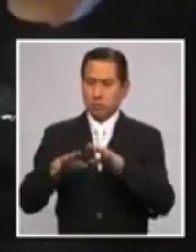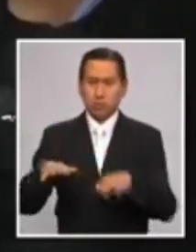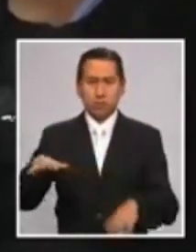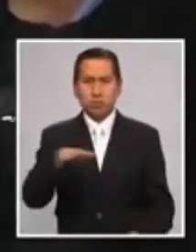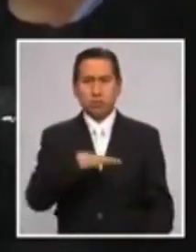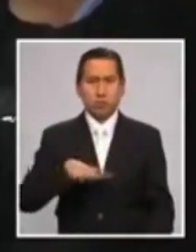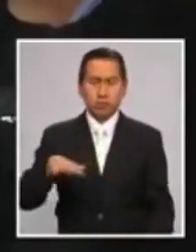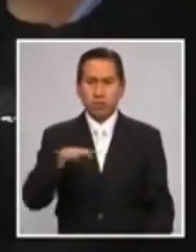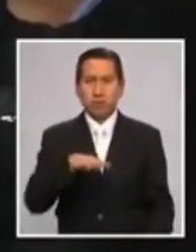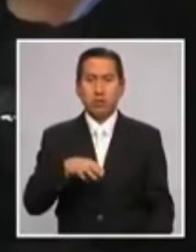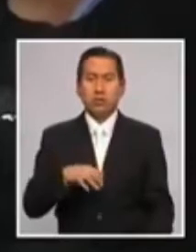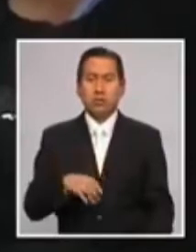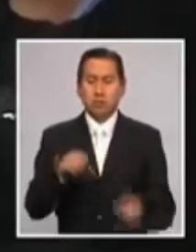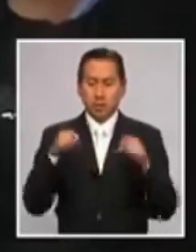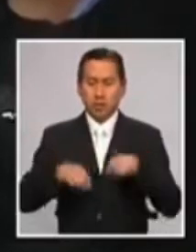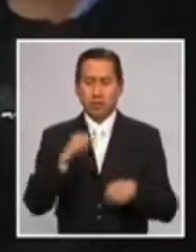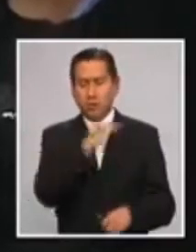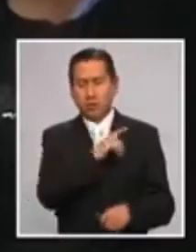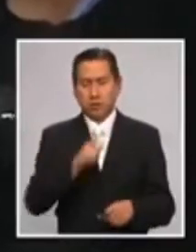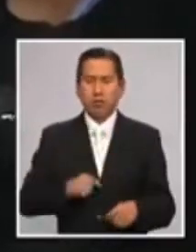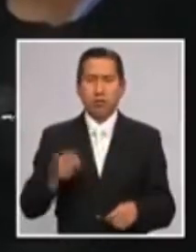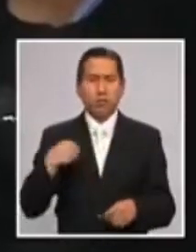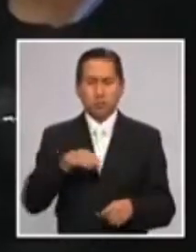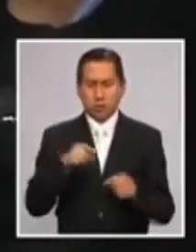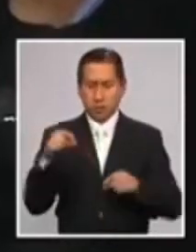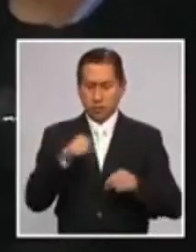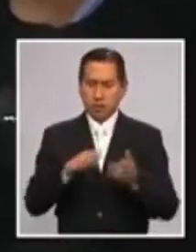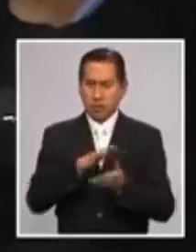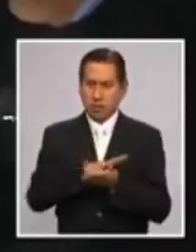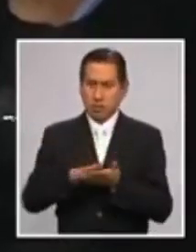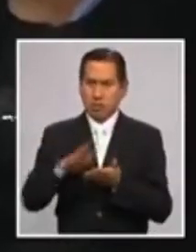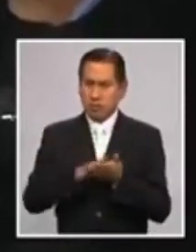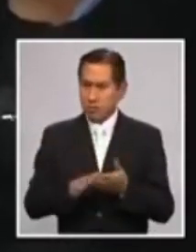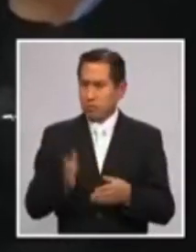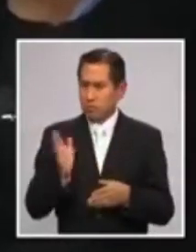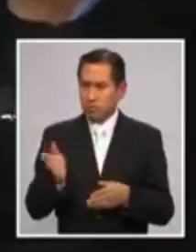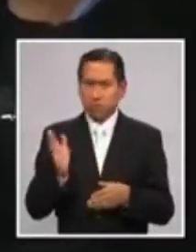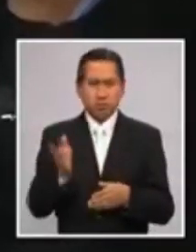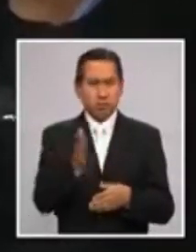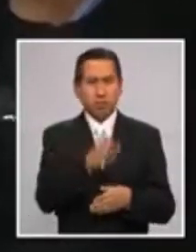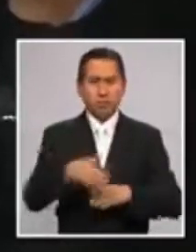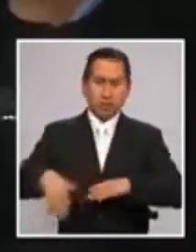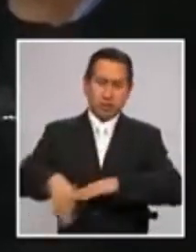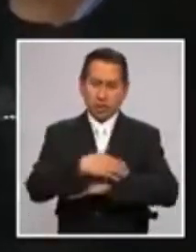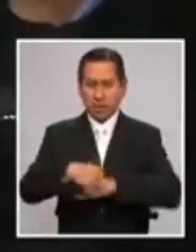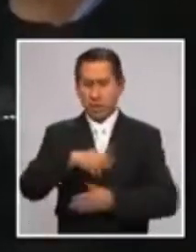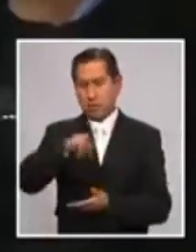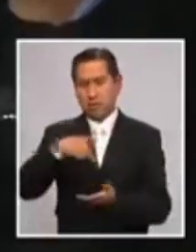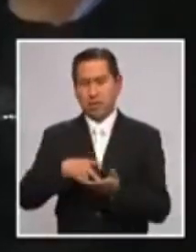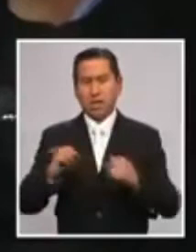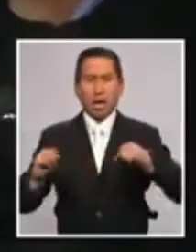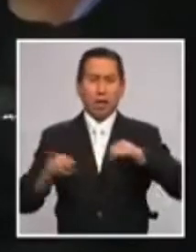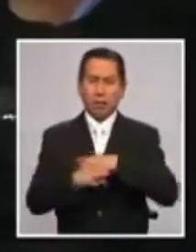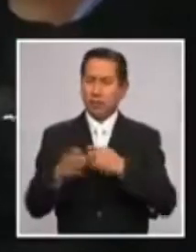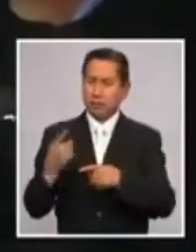perteneciente al municipio, ¿no? Vamos a fumigar todo las calles, las plazas, las